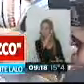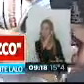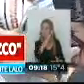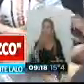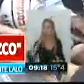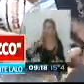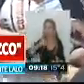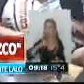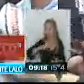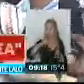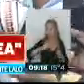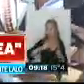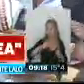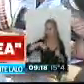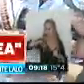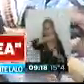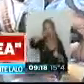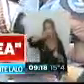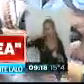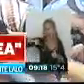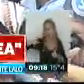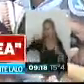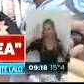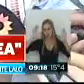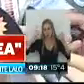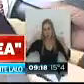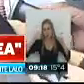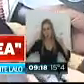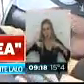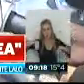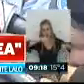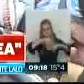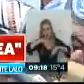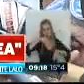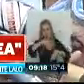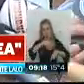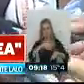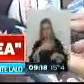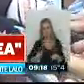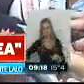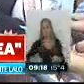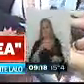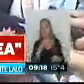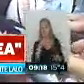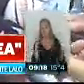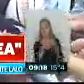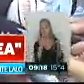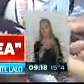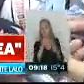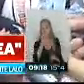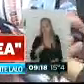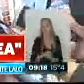Me sentí bien por el público que estaba apoyándome y tenía muchas ganas de pelear porque sabía que Mayweather era